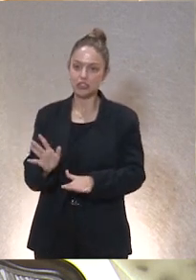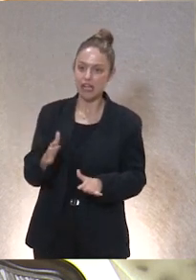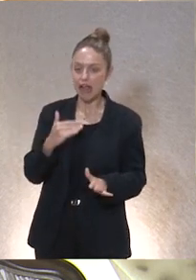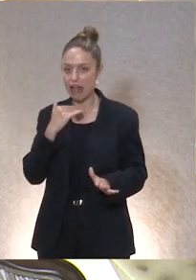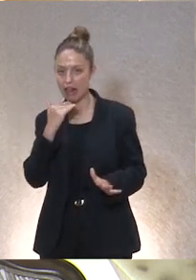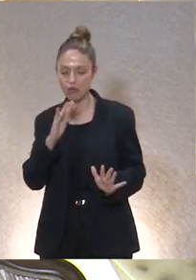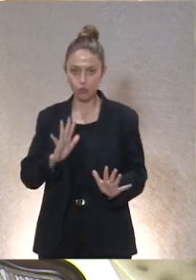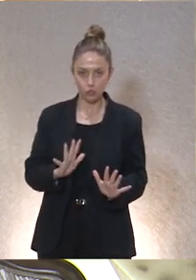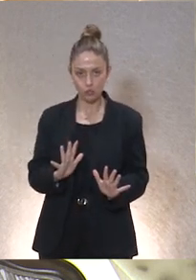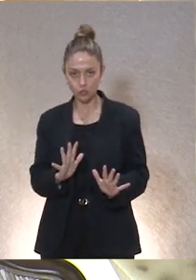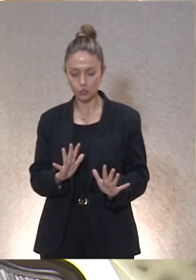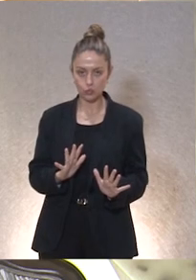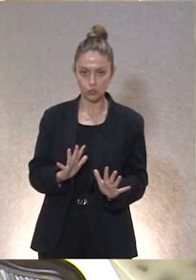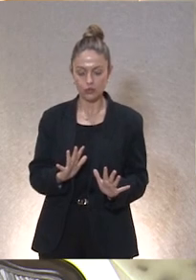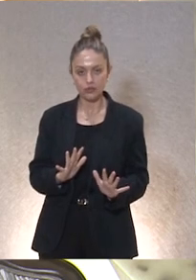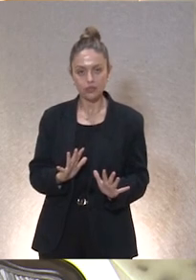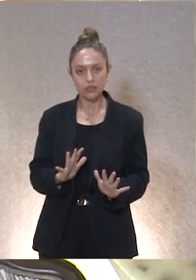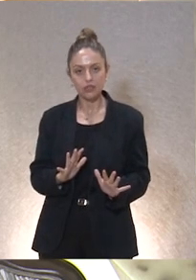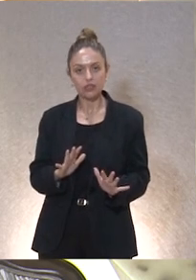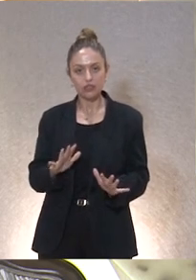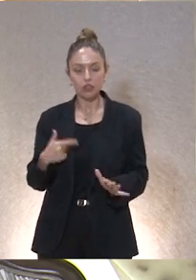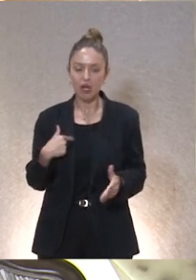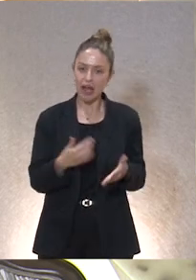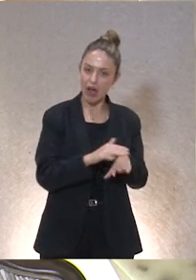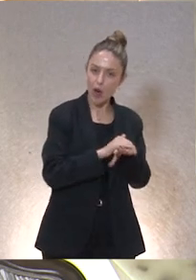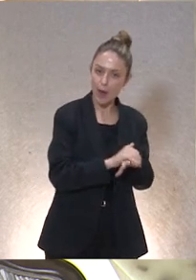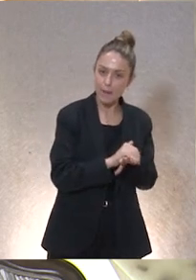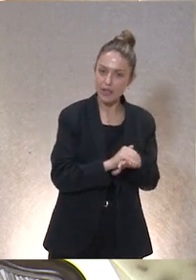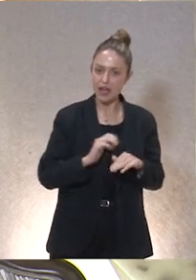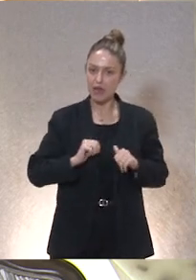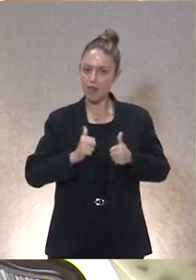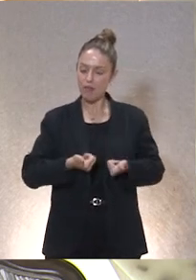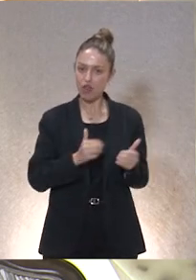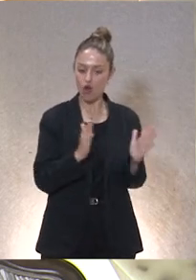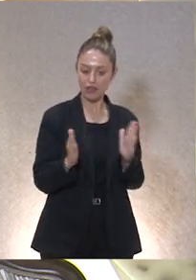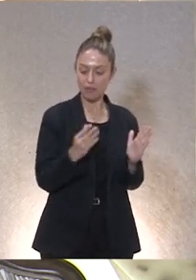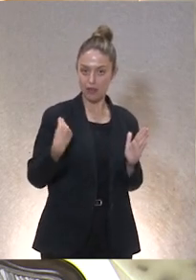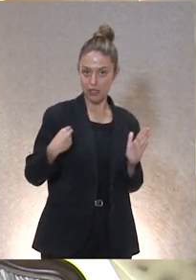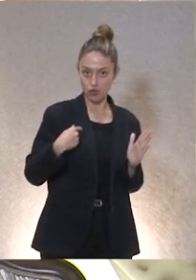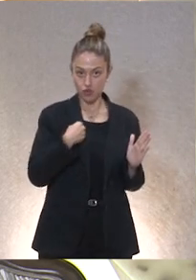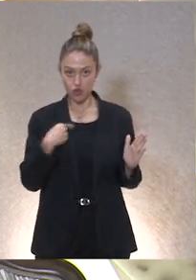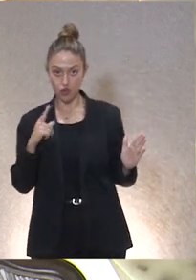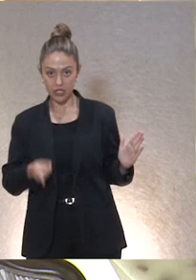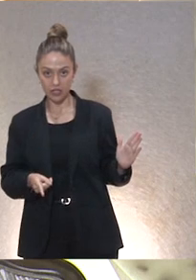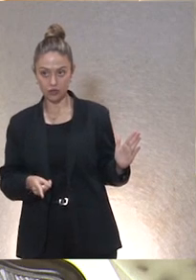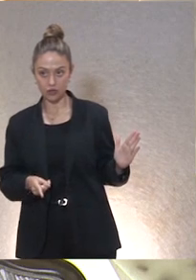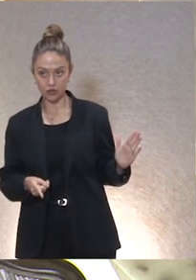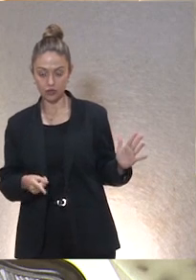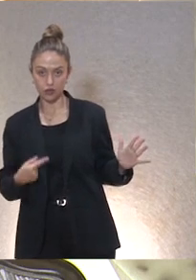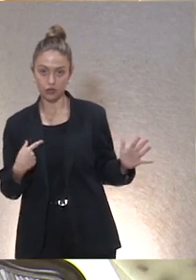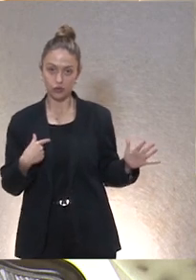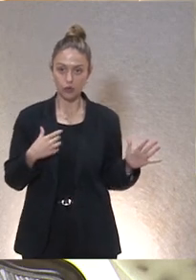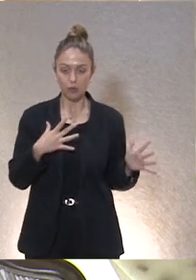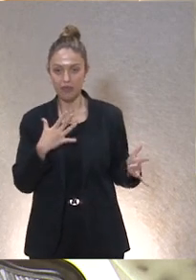sospechoso Es más yo cuando algún colega que empezó en mis etapas siendo yo director me sigue llamando director me da me